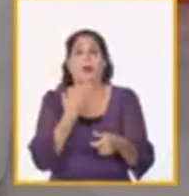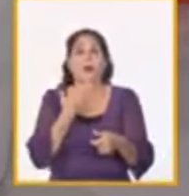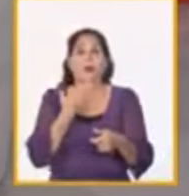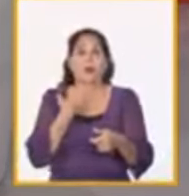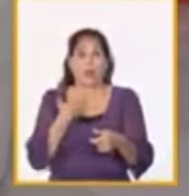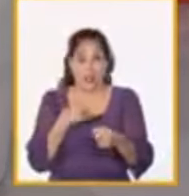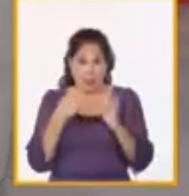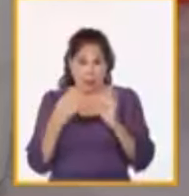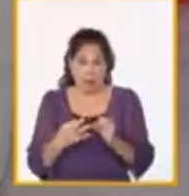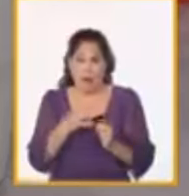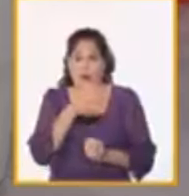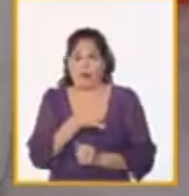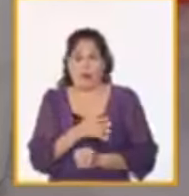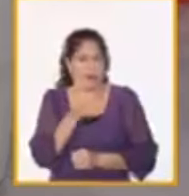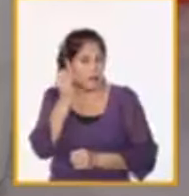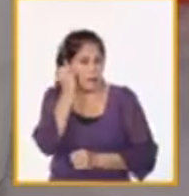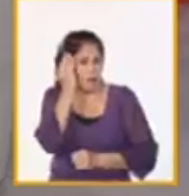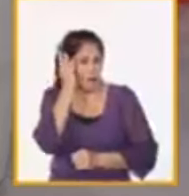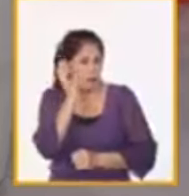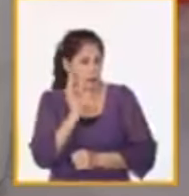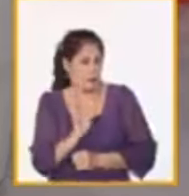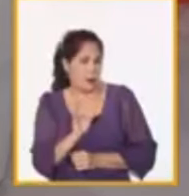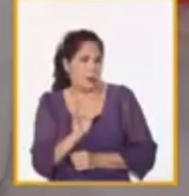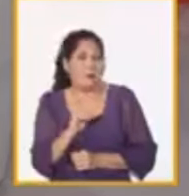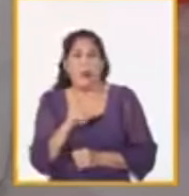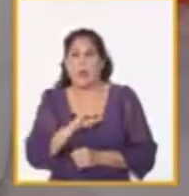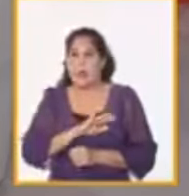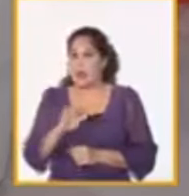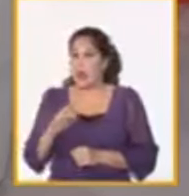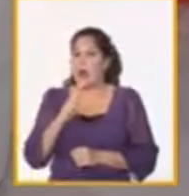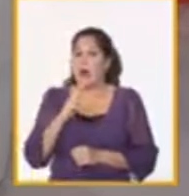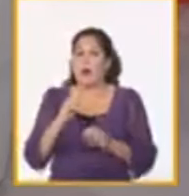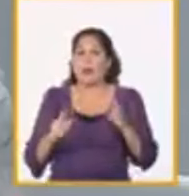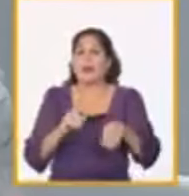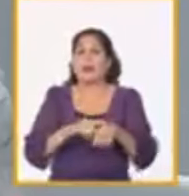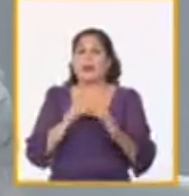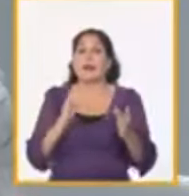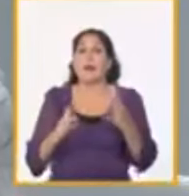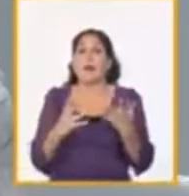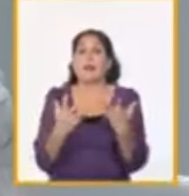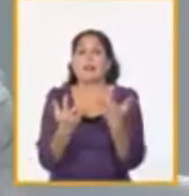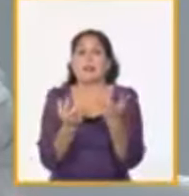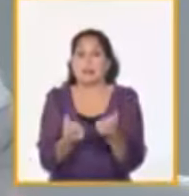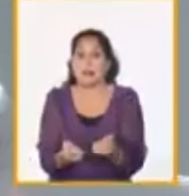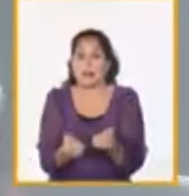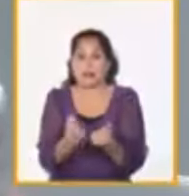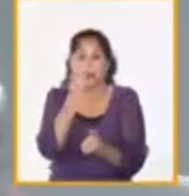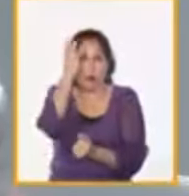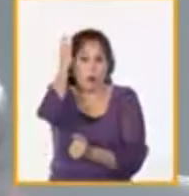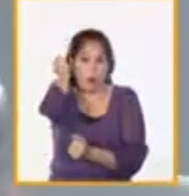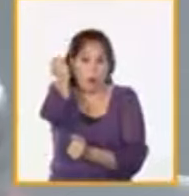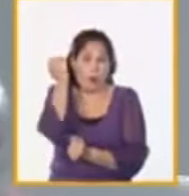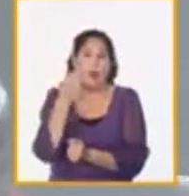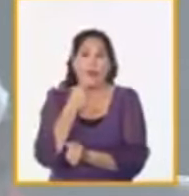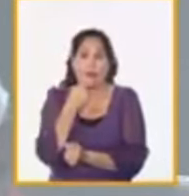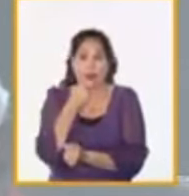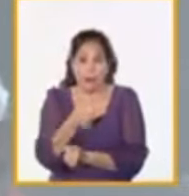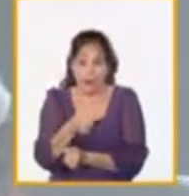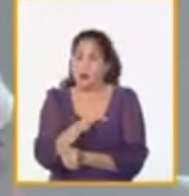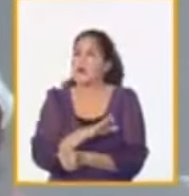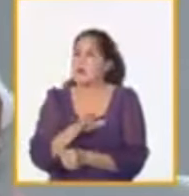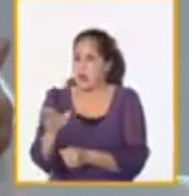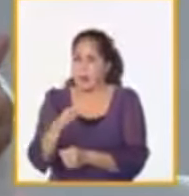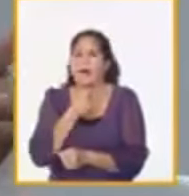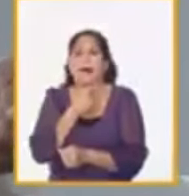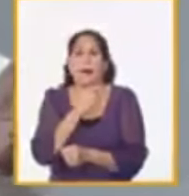prevista por el comandante en jefe y las obras de la sequía que impulsó General de Ejército, está concebido para si